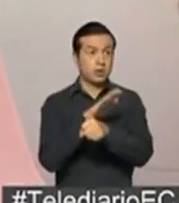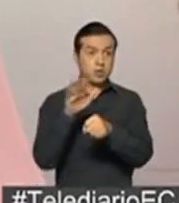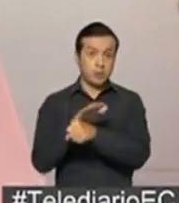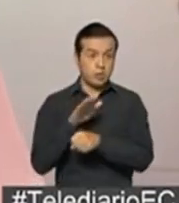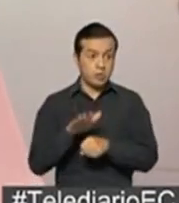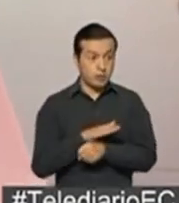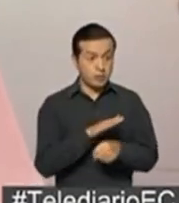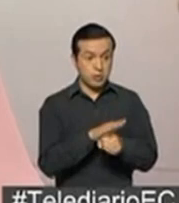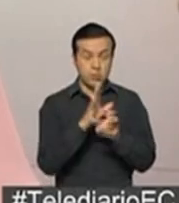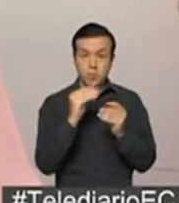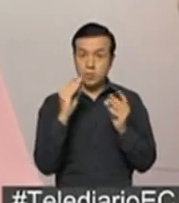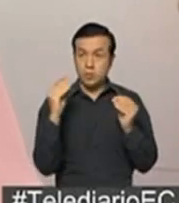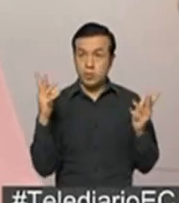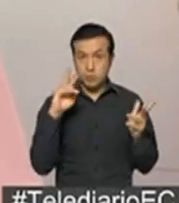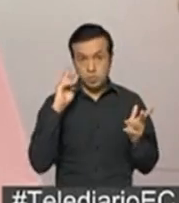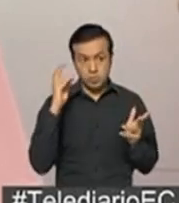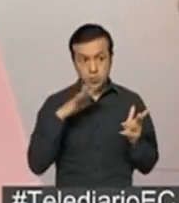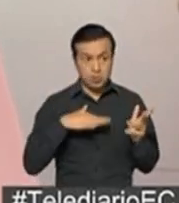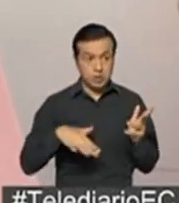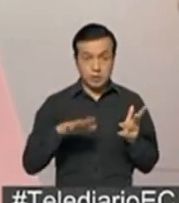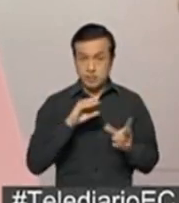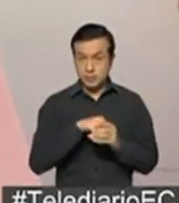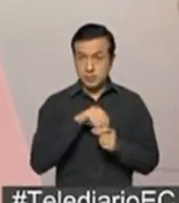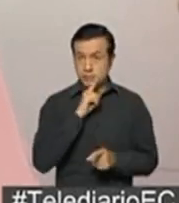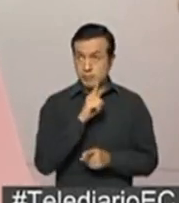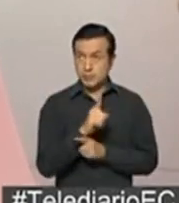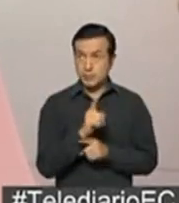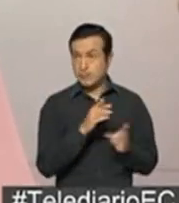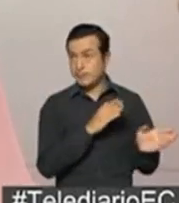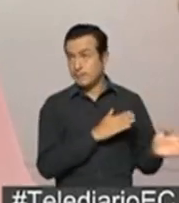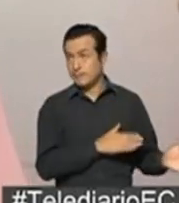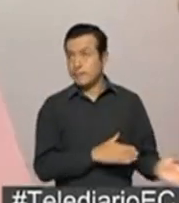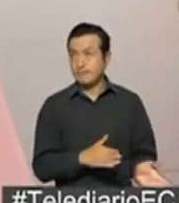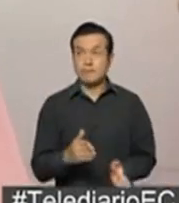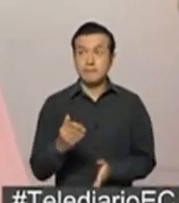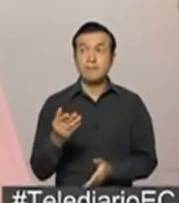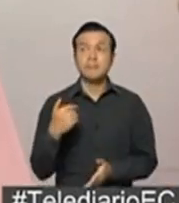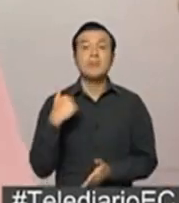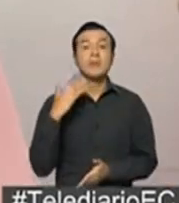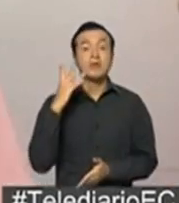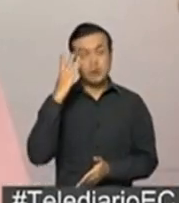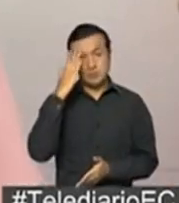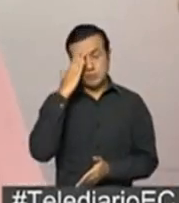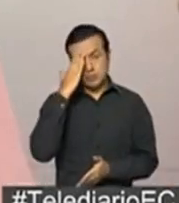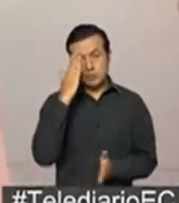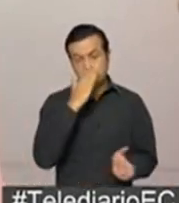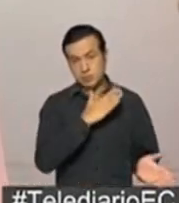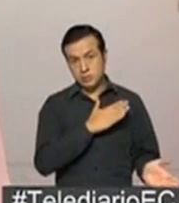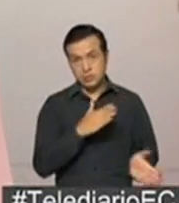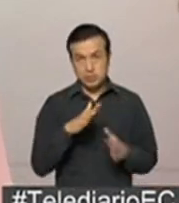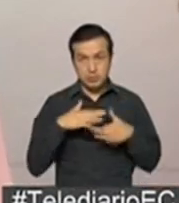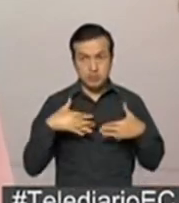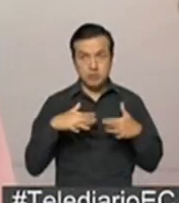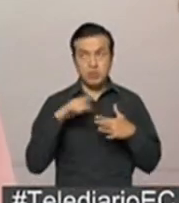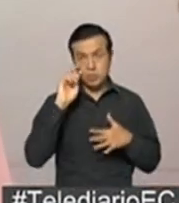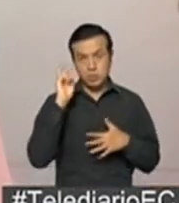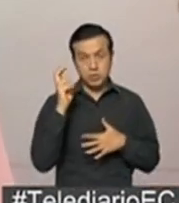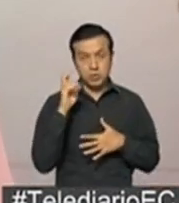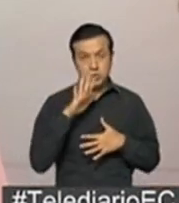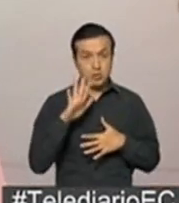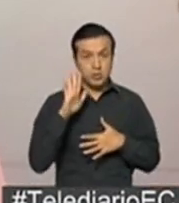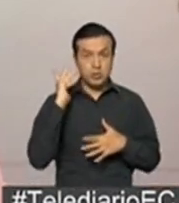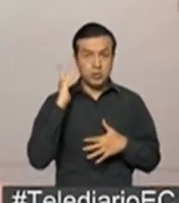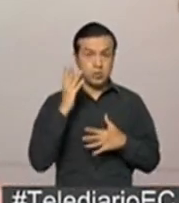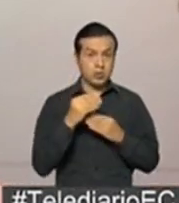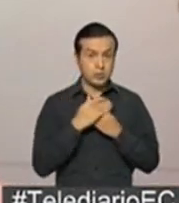y un gran movimiento turístico para este fin de año. ¿Qué más sabemos de cómo se va a mover el sector turístico durante